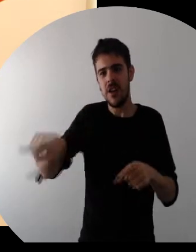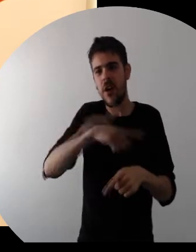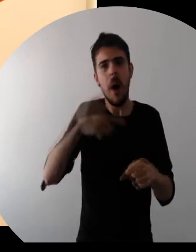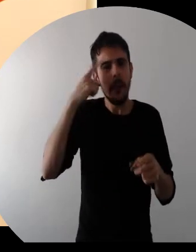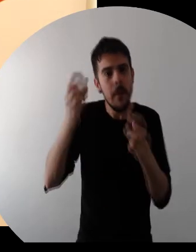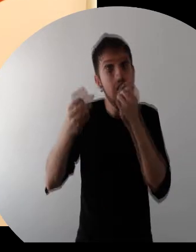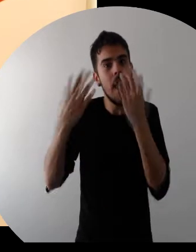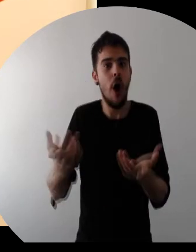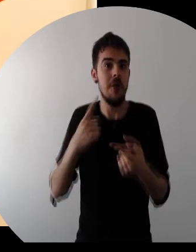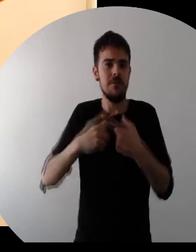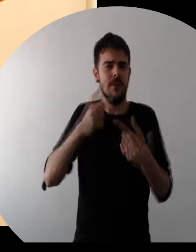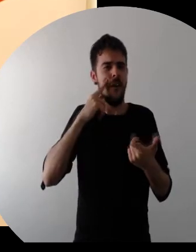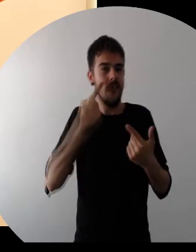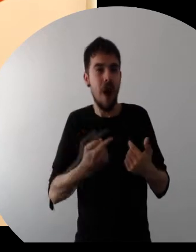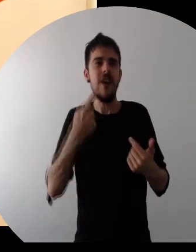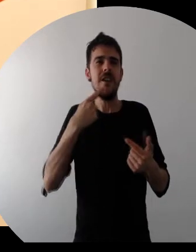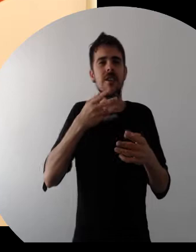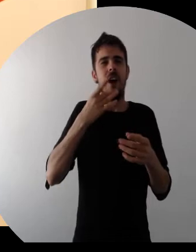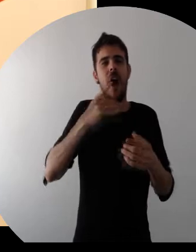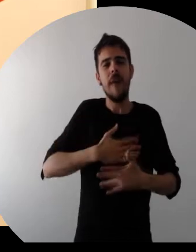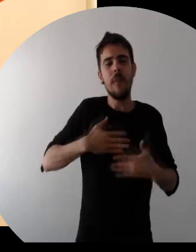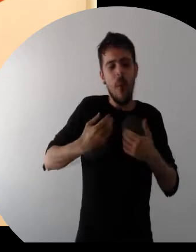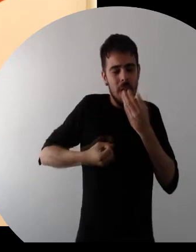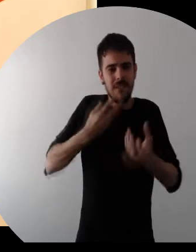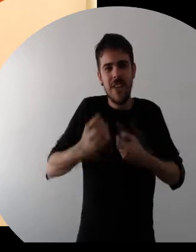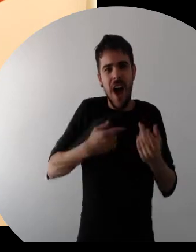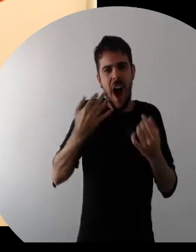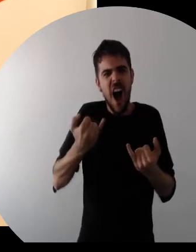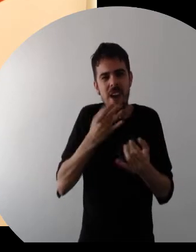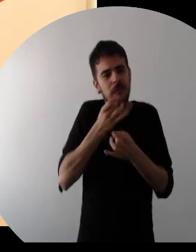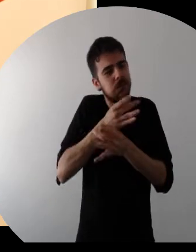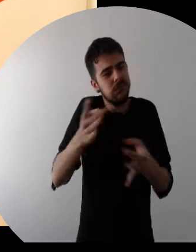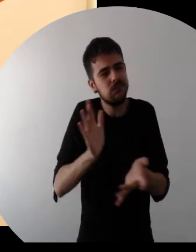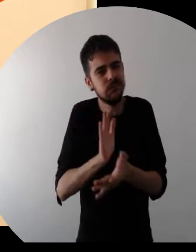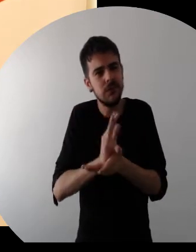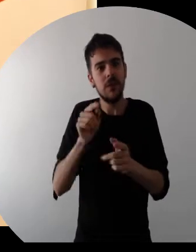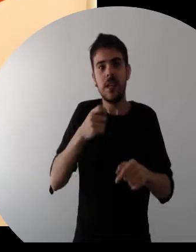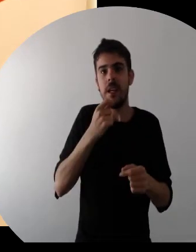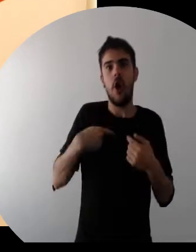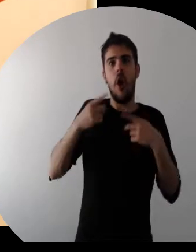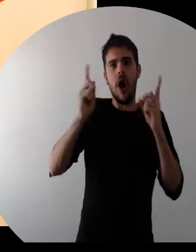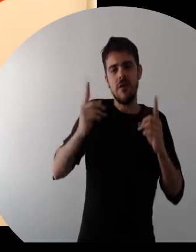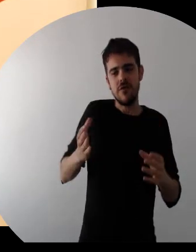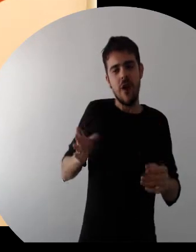las emociones, como vimos, también son contagiosas. Así que un docente que está motivado, que está